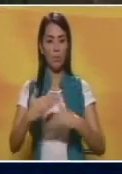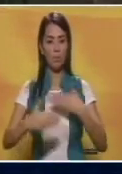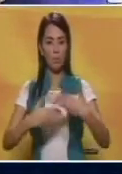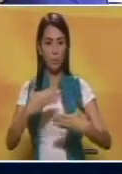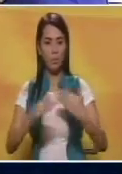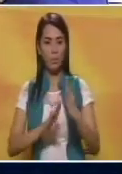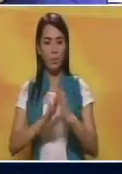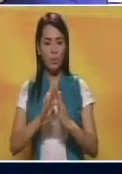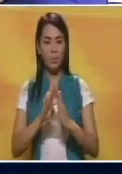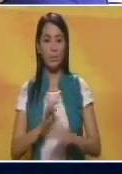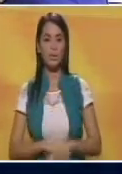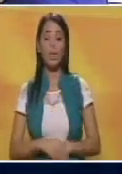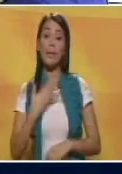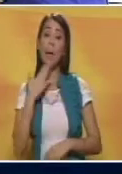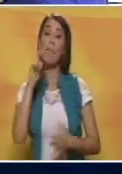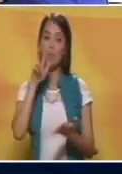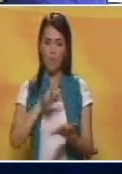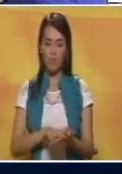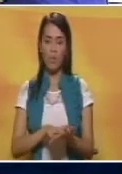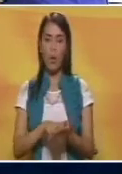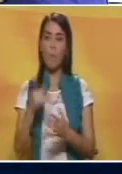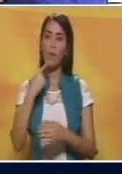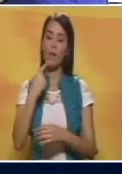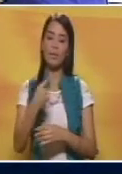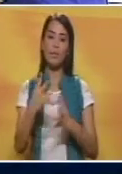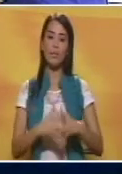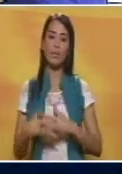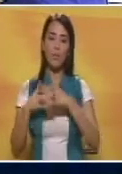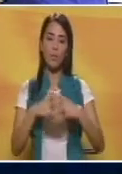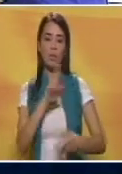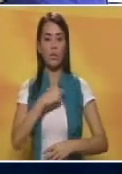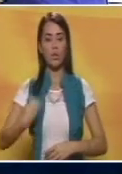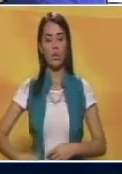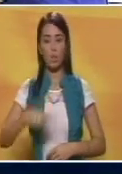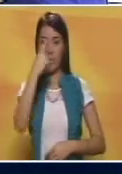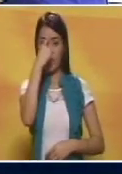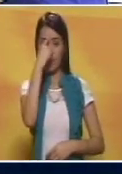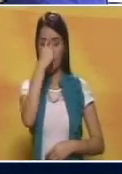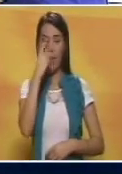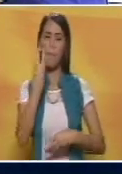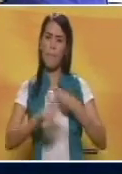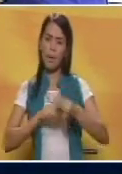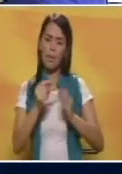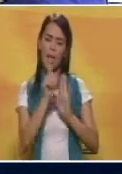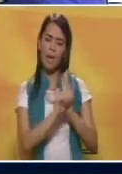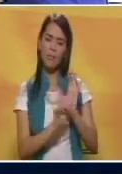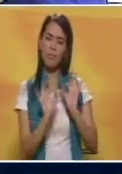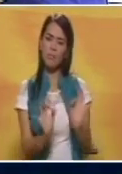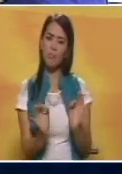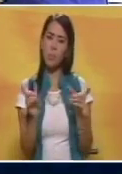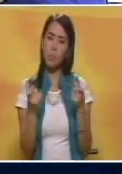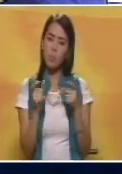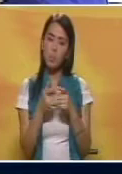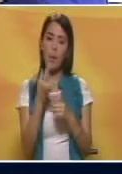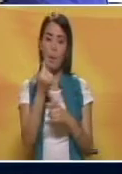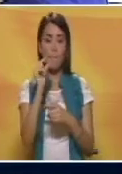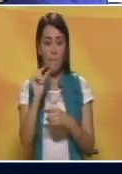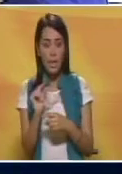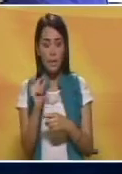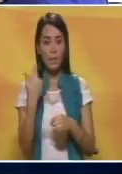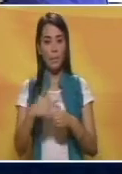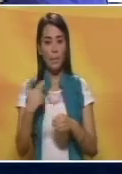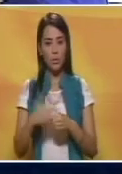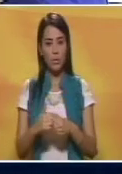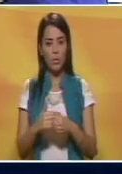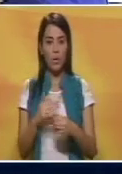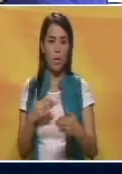medio de las solicitudes realizadas por eeuu china e india para que se tomen acciones que reduzcan los precios del barril y